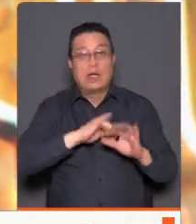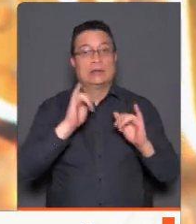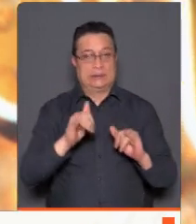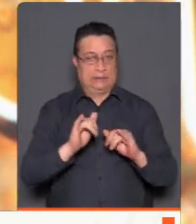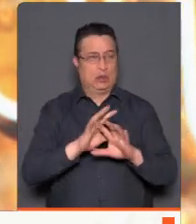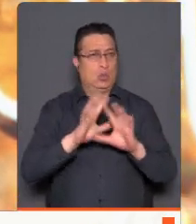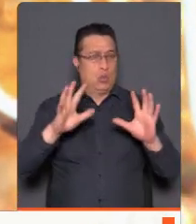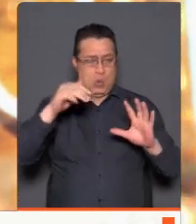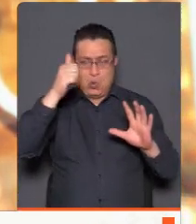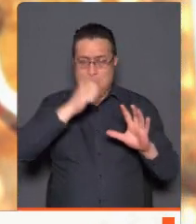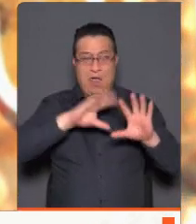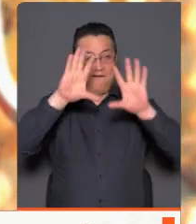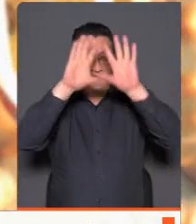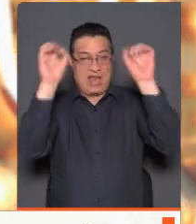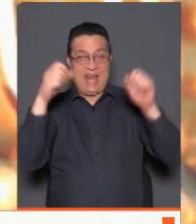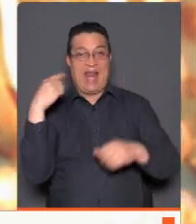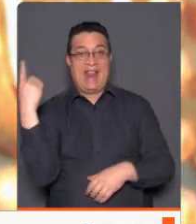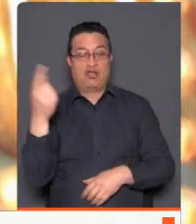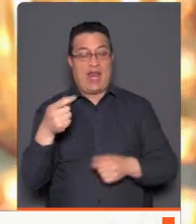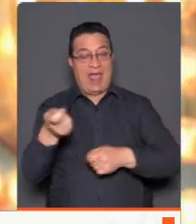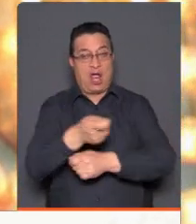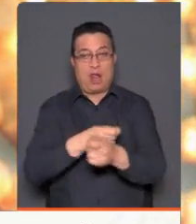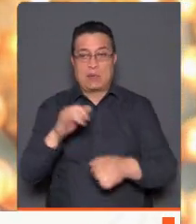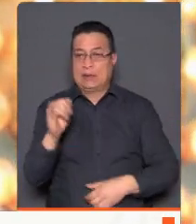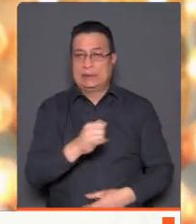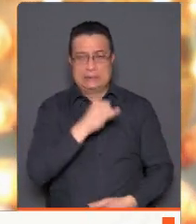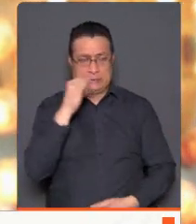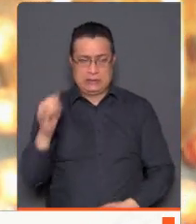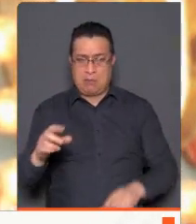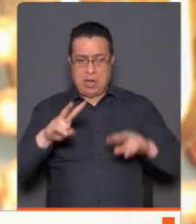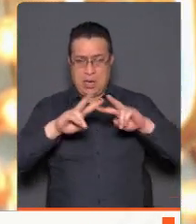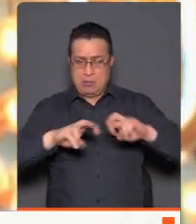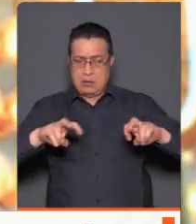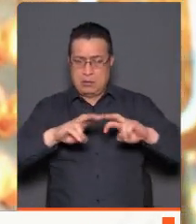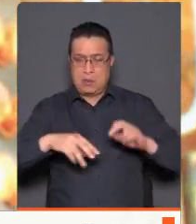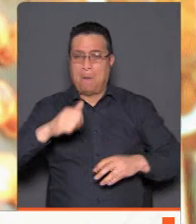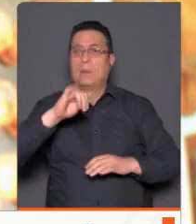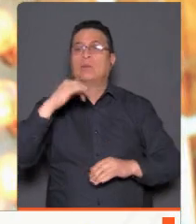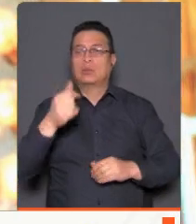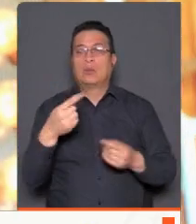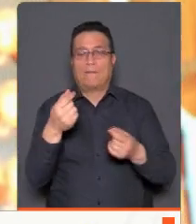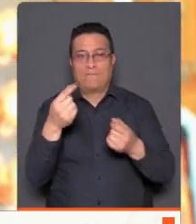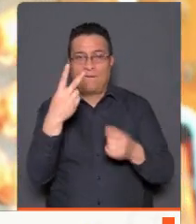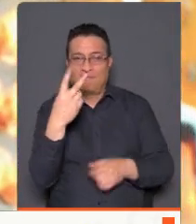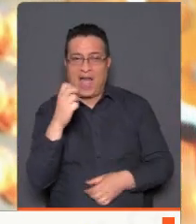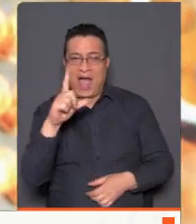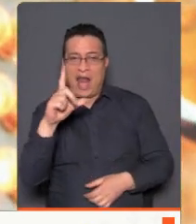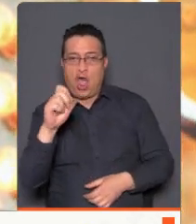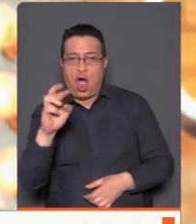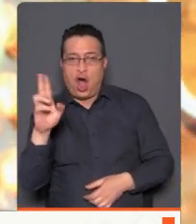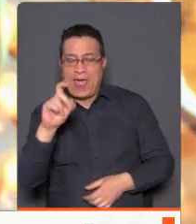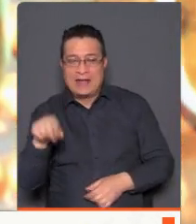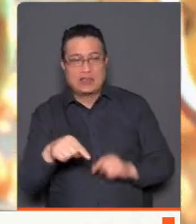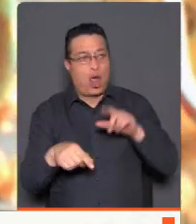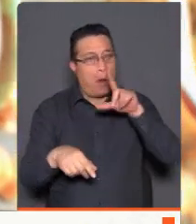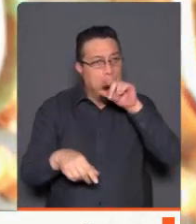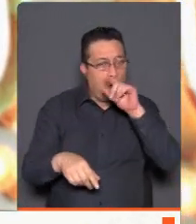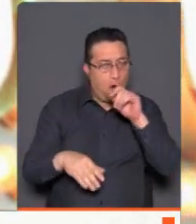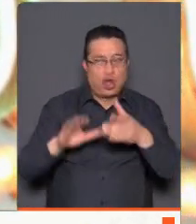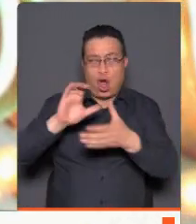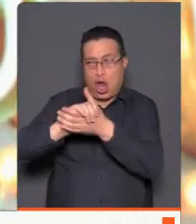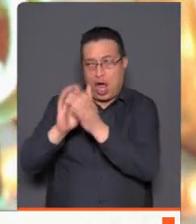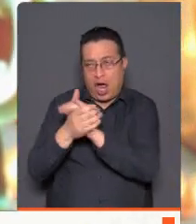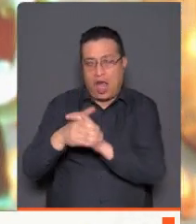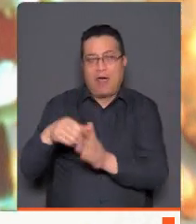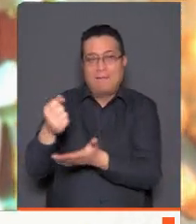La Fiscalía Nacional Económica siempre ha tenido todas sus investigaciones en los valores, en los pollos, en las colusiones, en las farmacias.